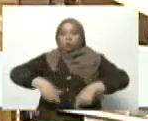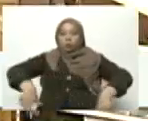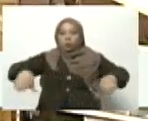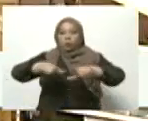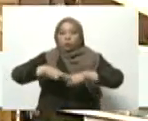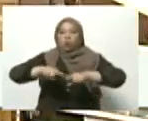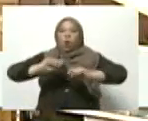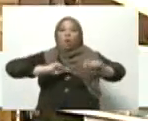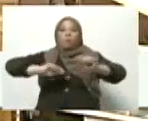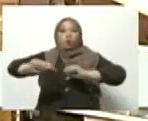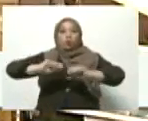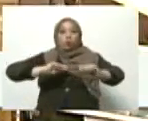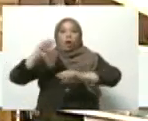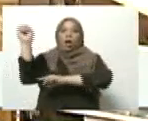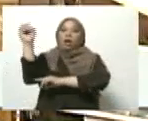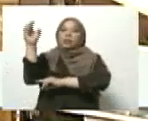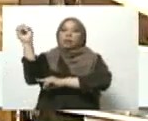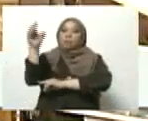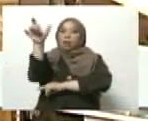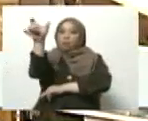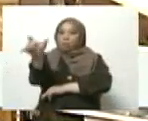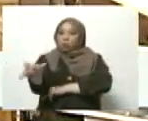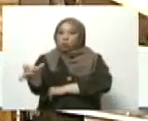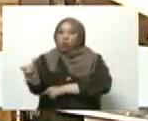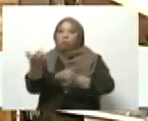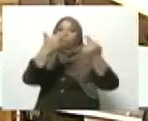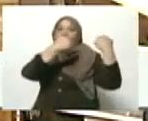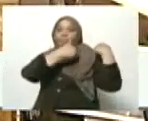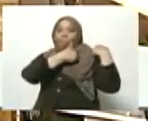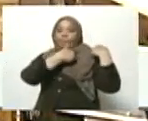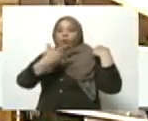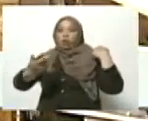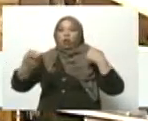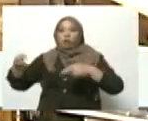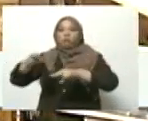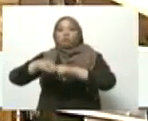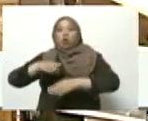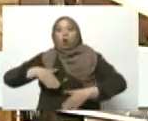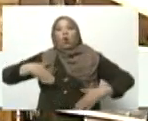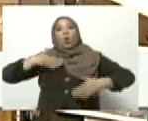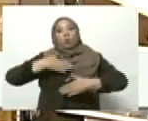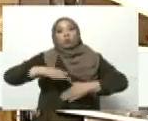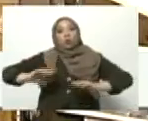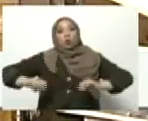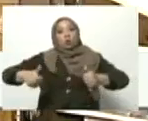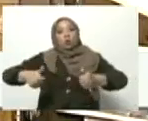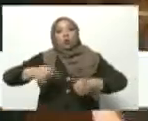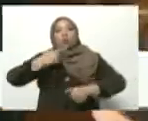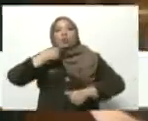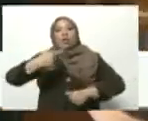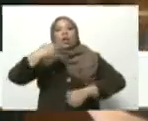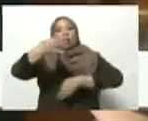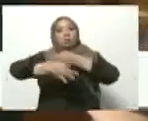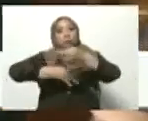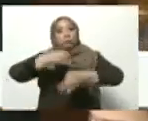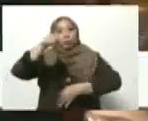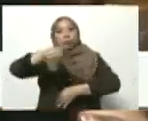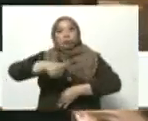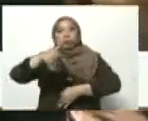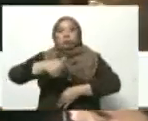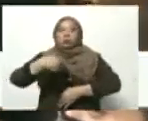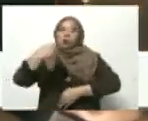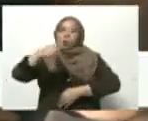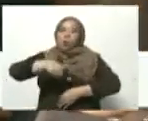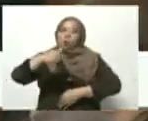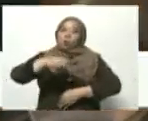el protocolo de la Asamblea Nacional para esperar la autorización para iniciar este derecho de palabra que va a